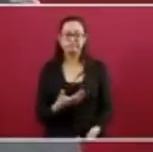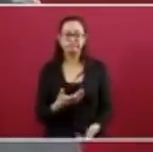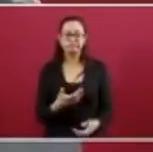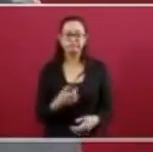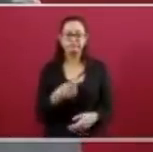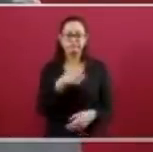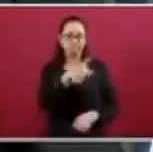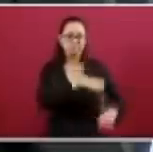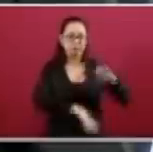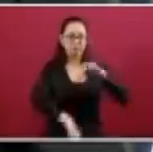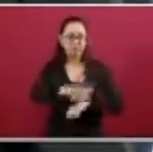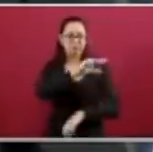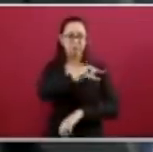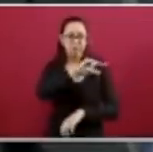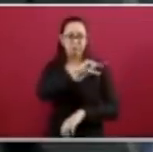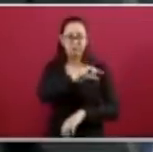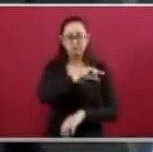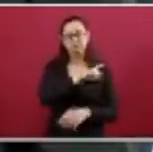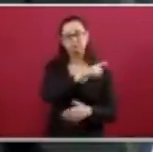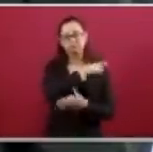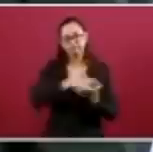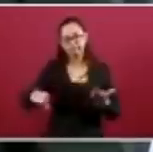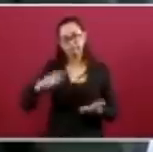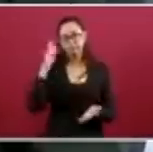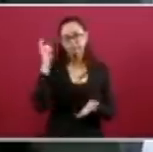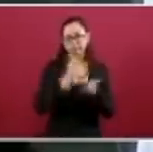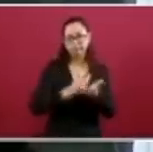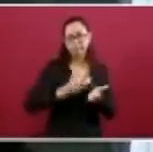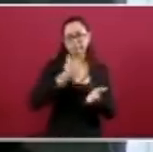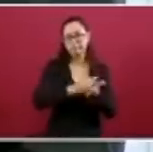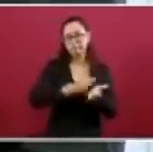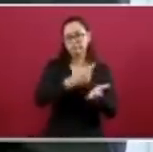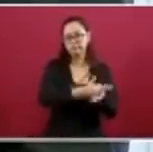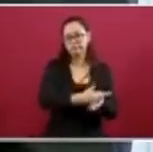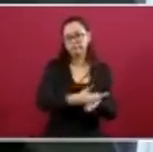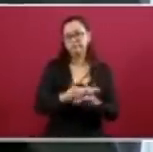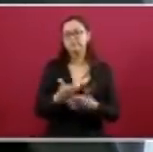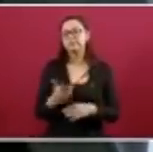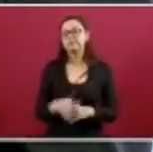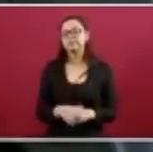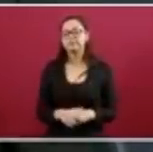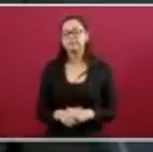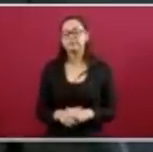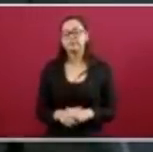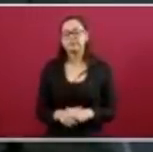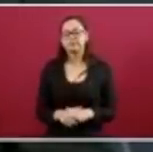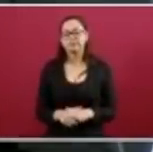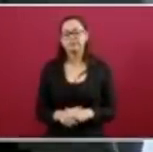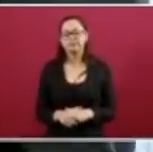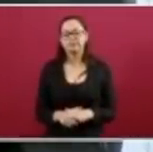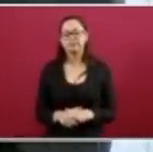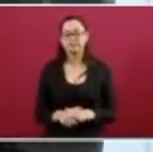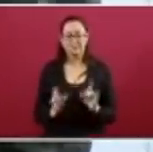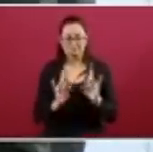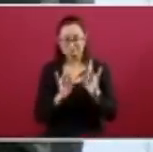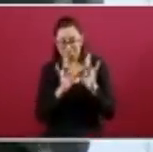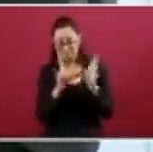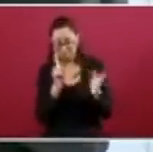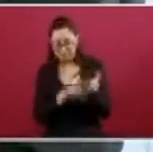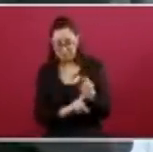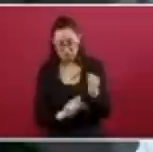a empresas particulares y a pagar si se presentaban